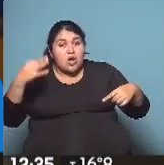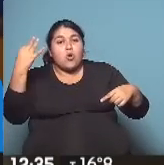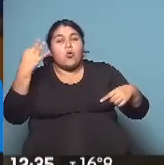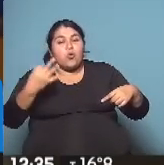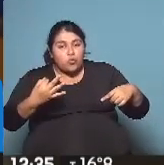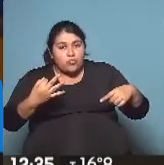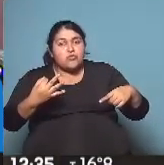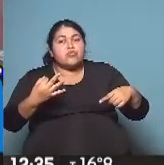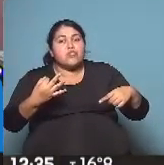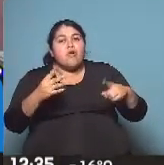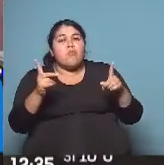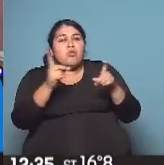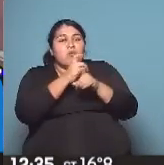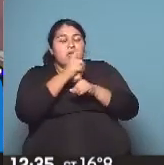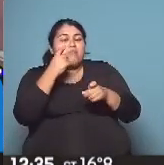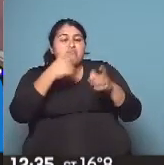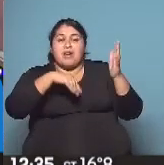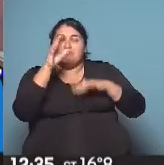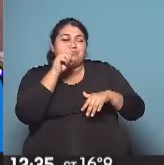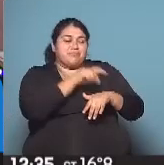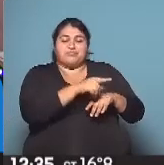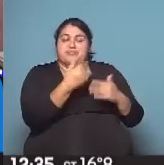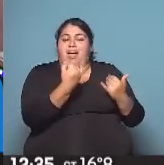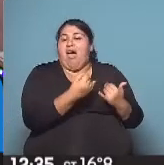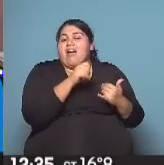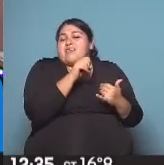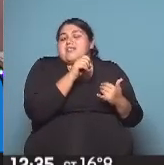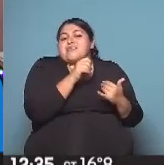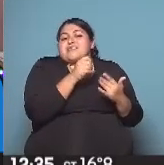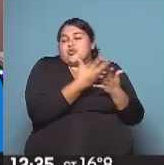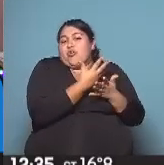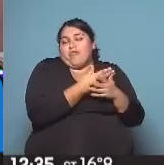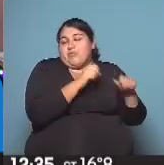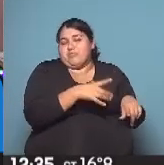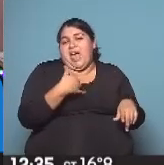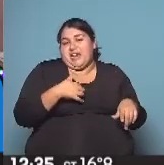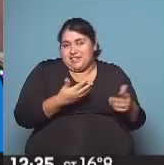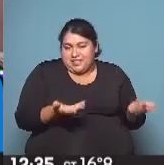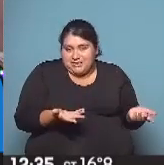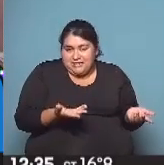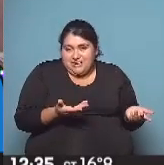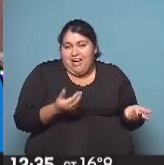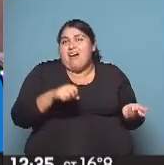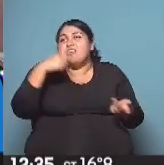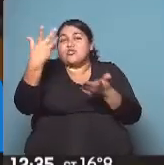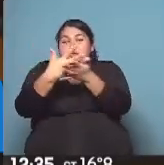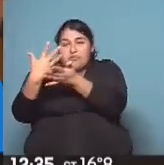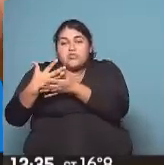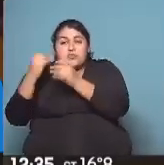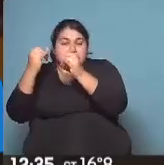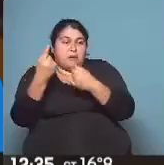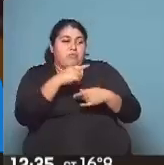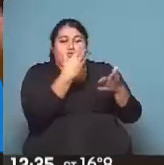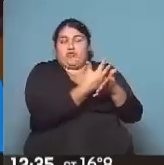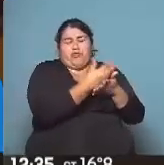que tres acusa problemas, recibo a Argentina sí, enseguida. acusa recibo y va a mostrar mucho más volatilidad que otros países, va a mostrar mucho más suba de tipo de